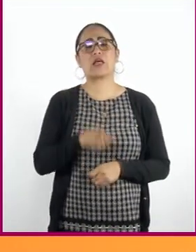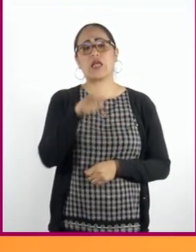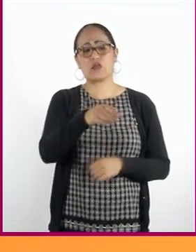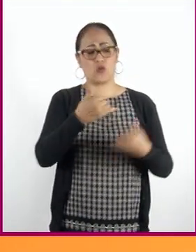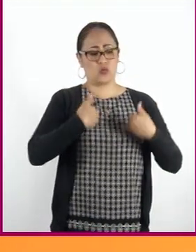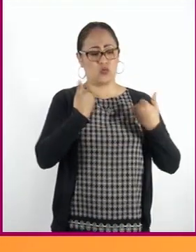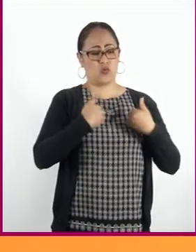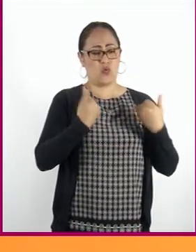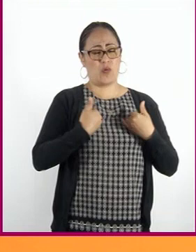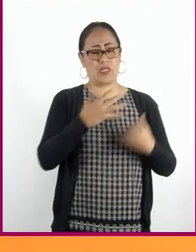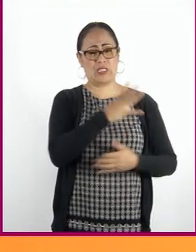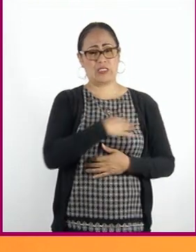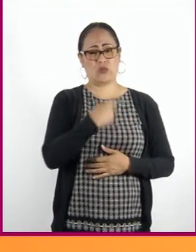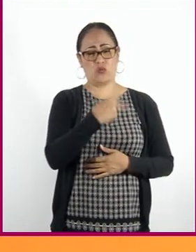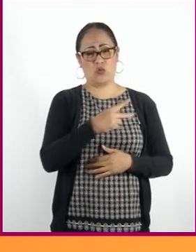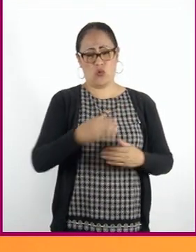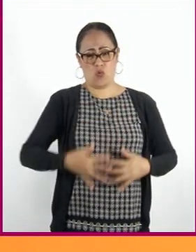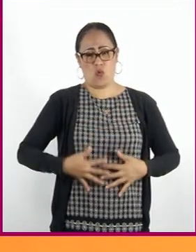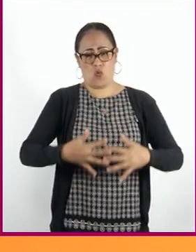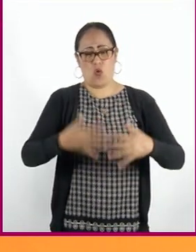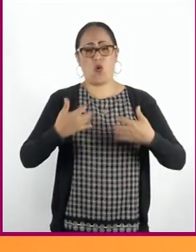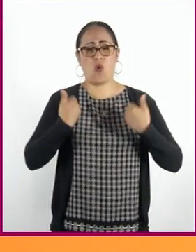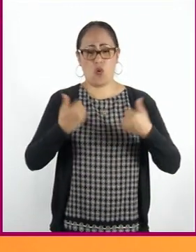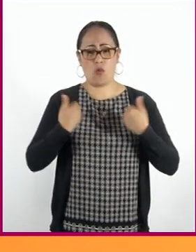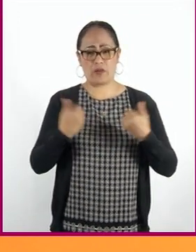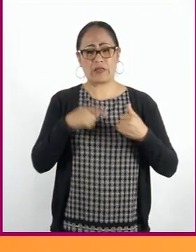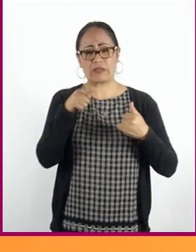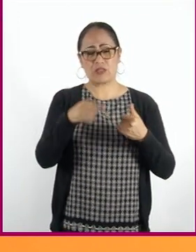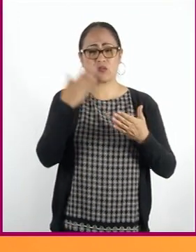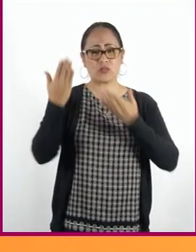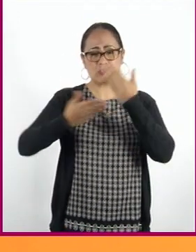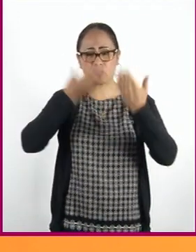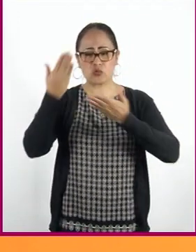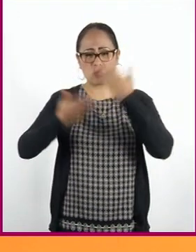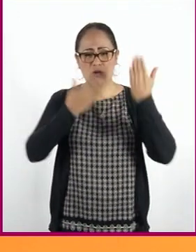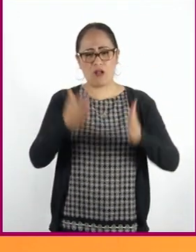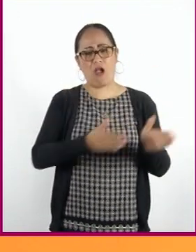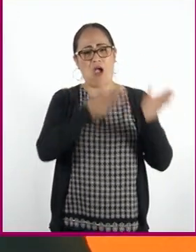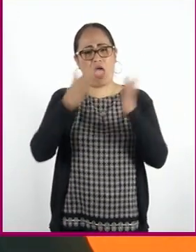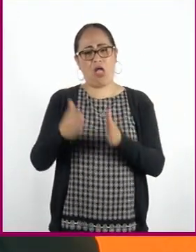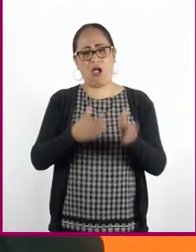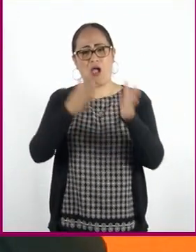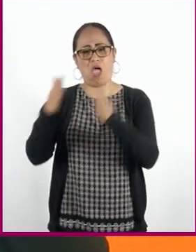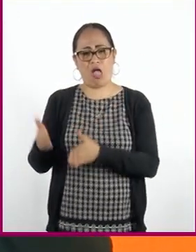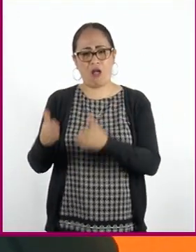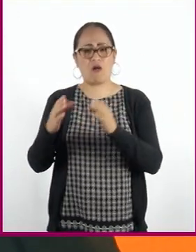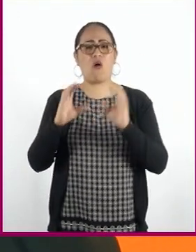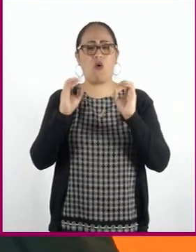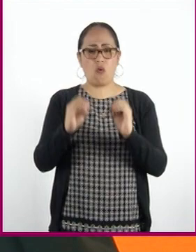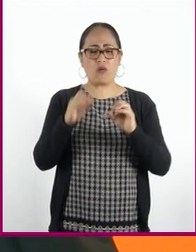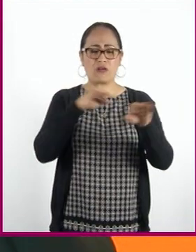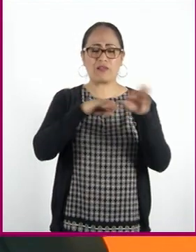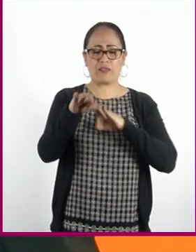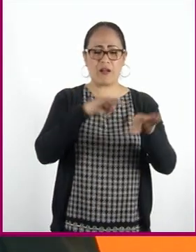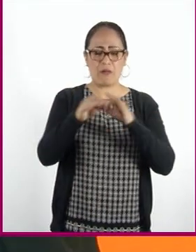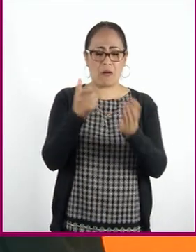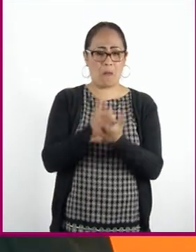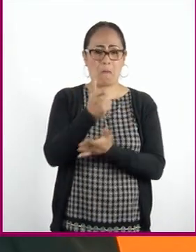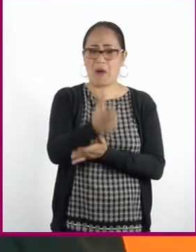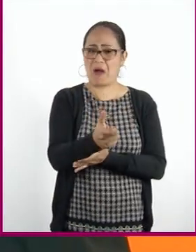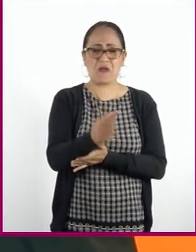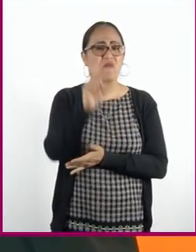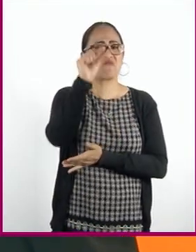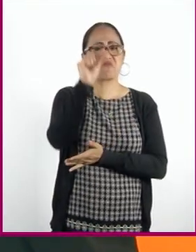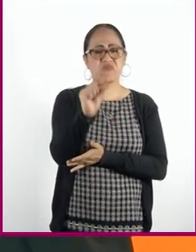hijo prorrogan o definitivamente abandonan sus estudios, se incorporan a trabajos mal pagados por no